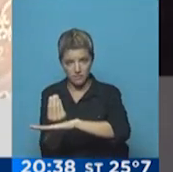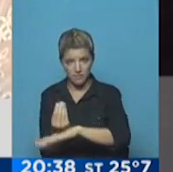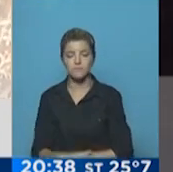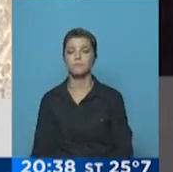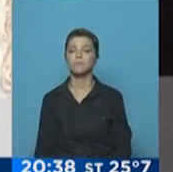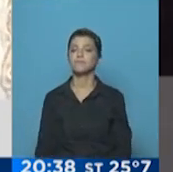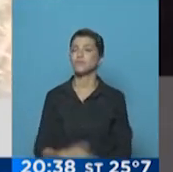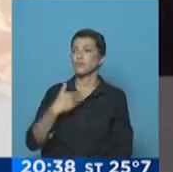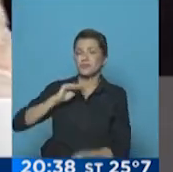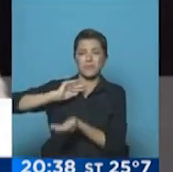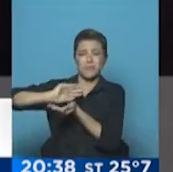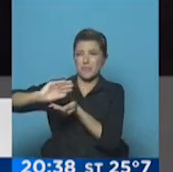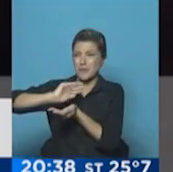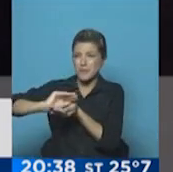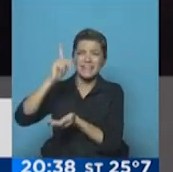debíamos